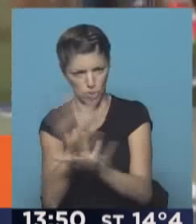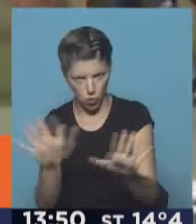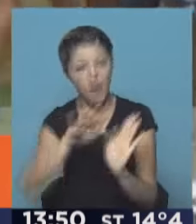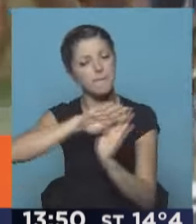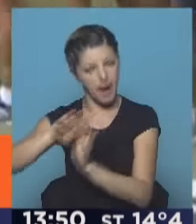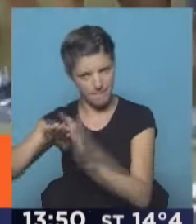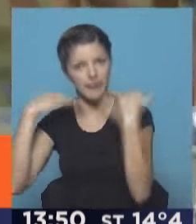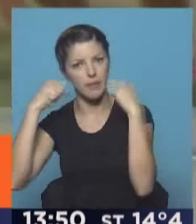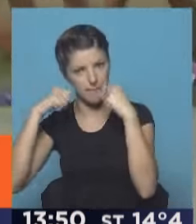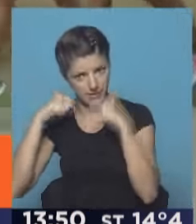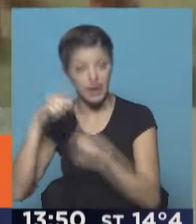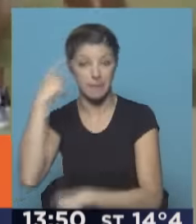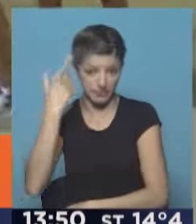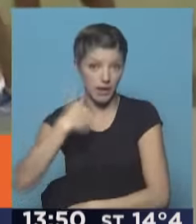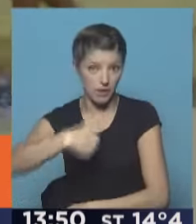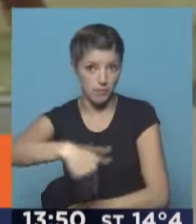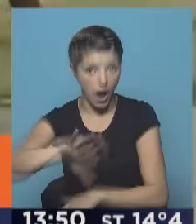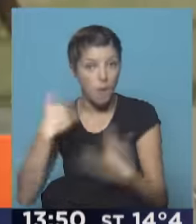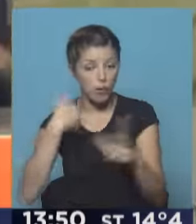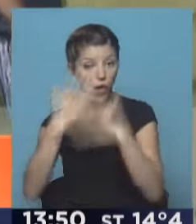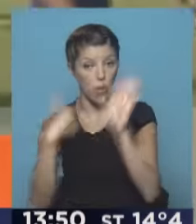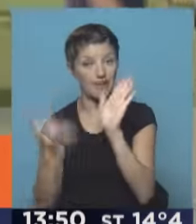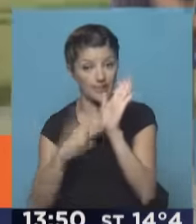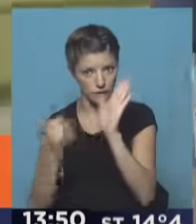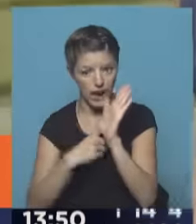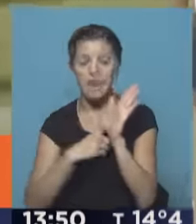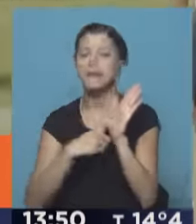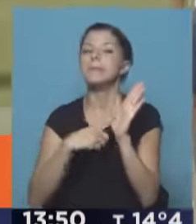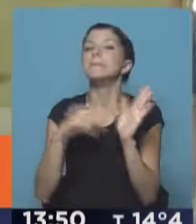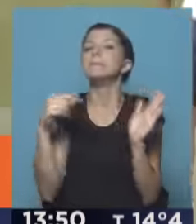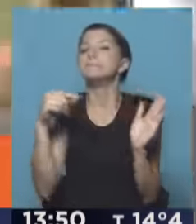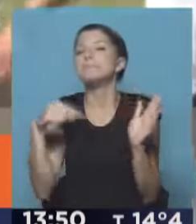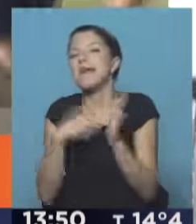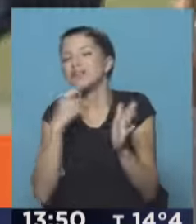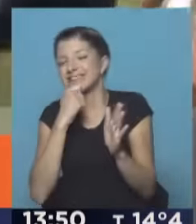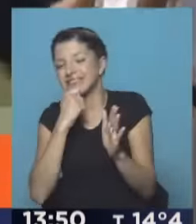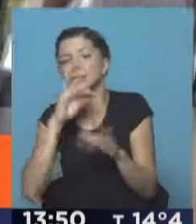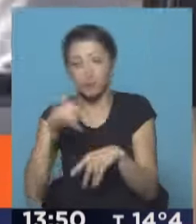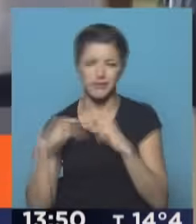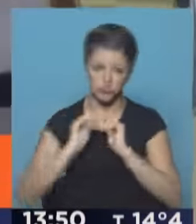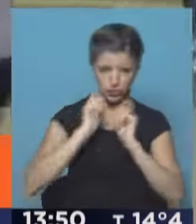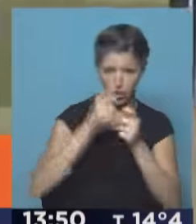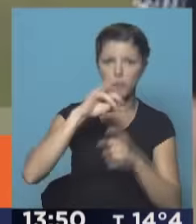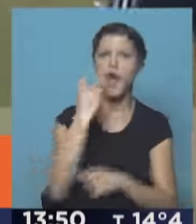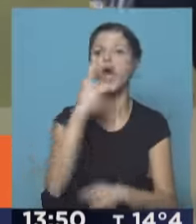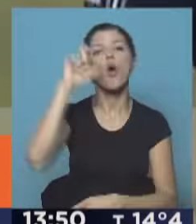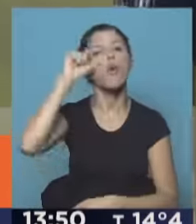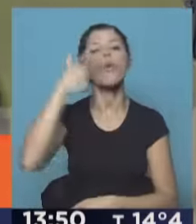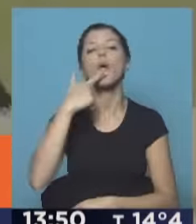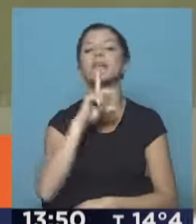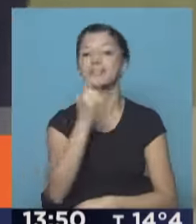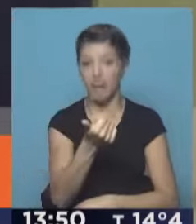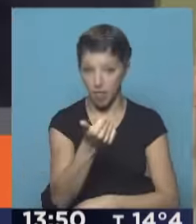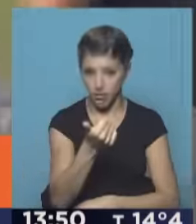aparte, creen que va a llegar, pero llegado el caso de que llegue muy al límite, sí, entra Cuesta a jugar como central